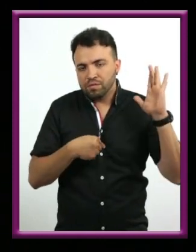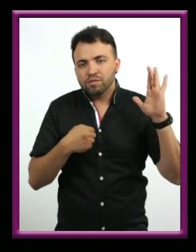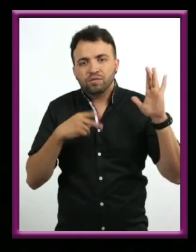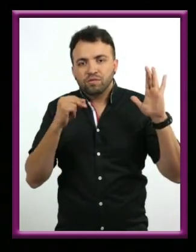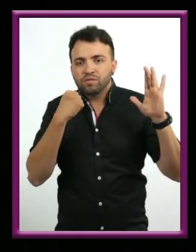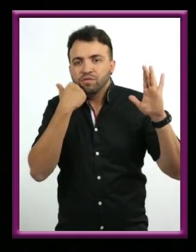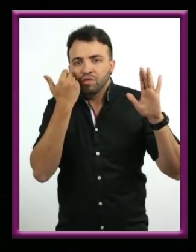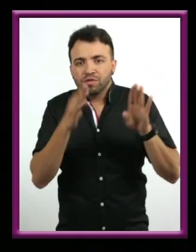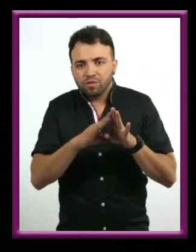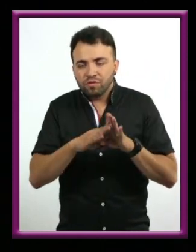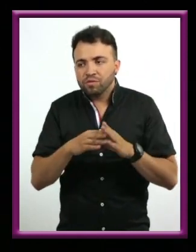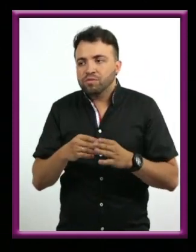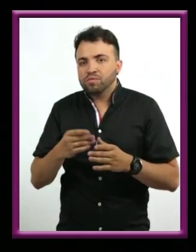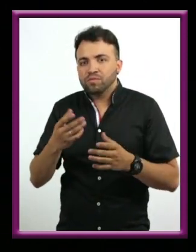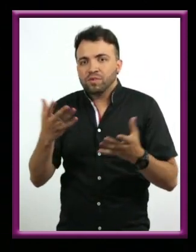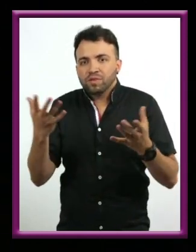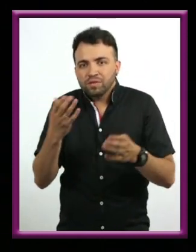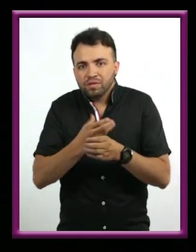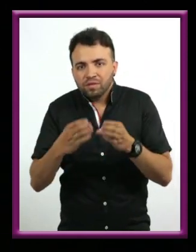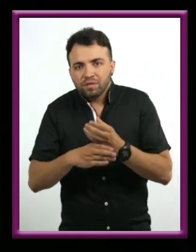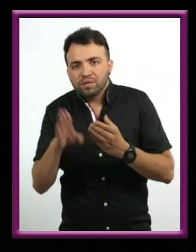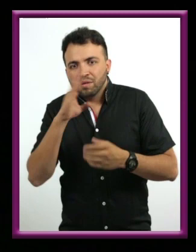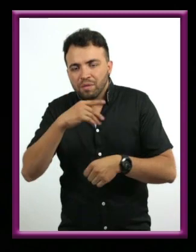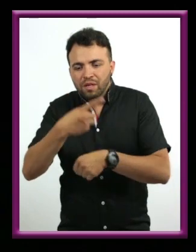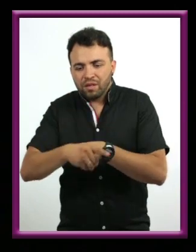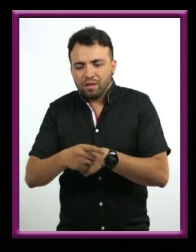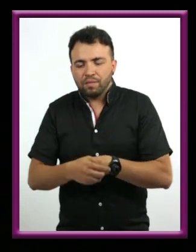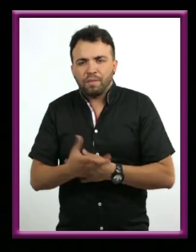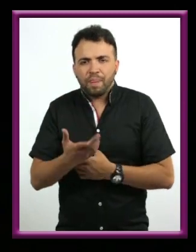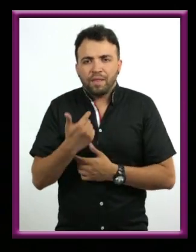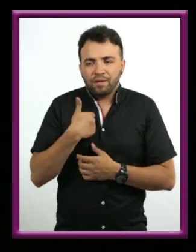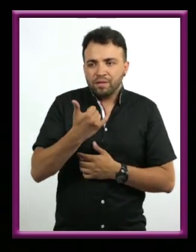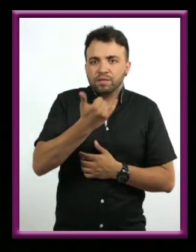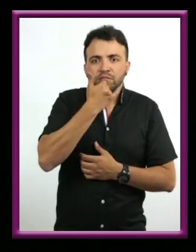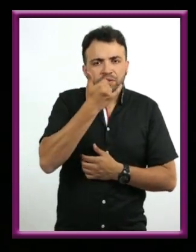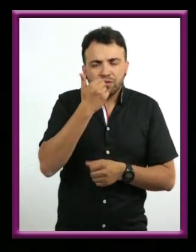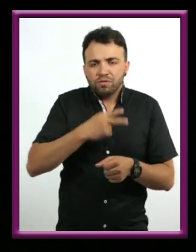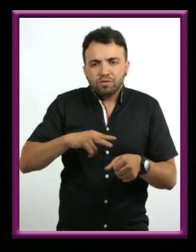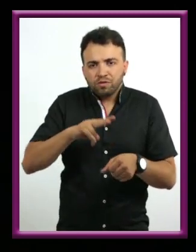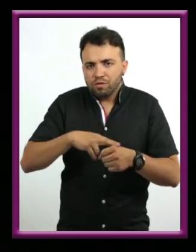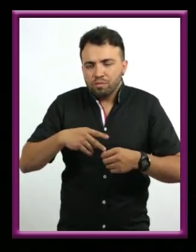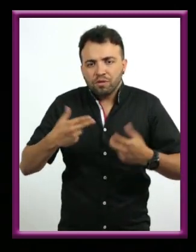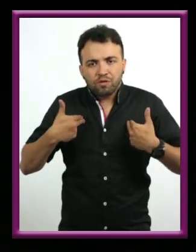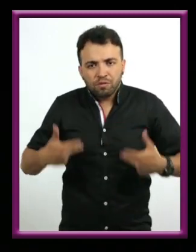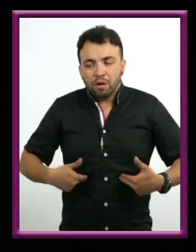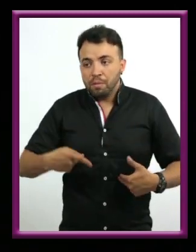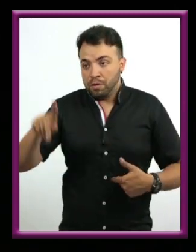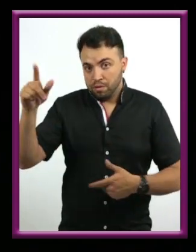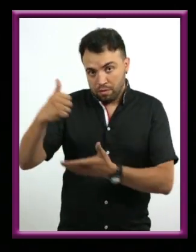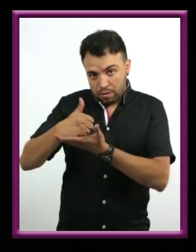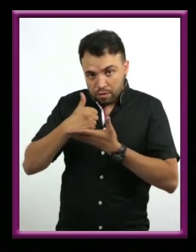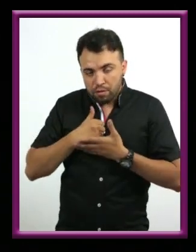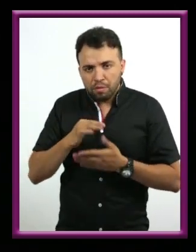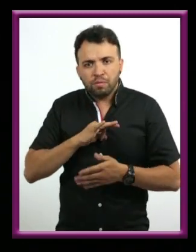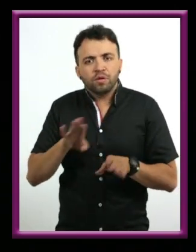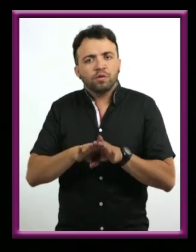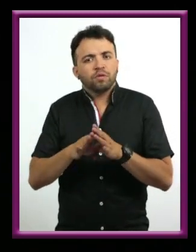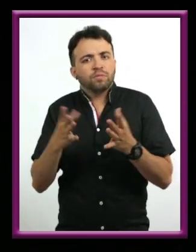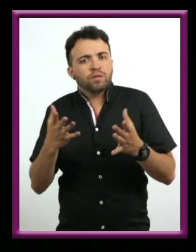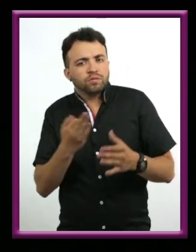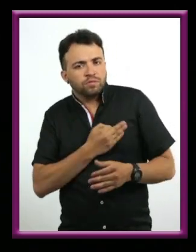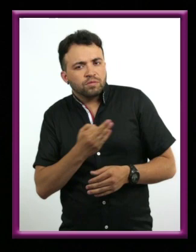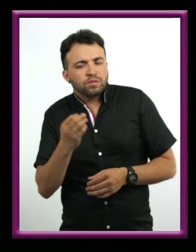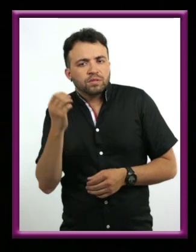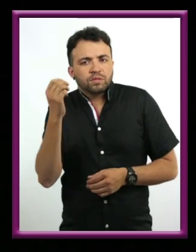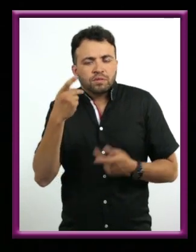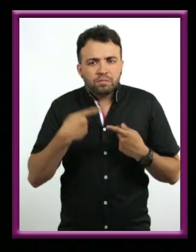voy a hacerte enojar más, pues soy un ser humano que está aprendiendo y a veces toma malas decisiones. Es decir, cometer errores es de humano, pero si me ayudas puedo ser una buena persona